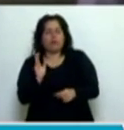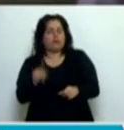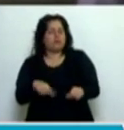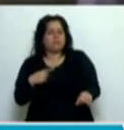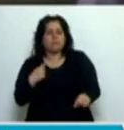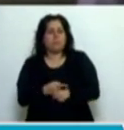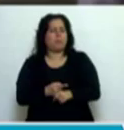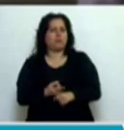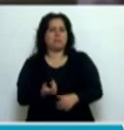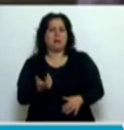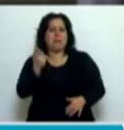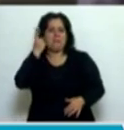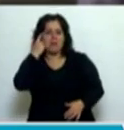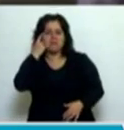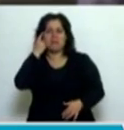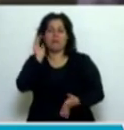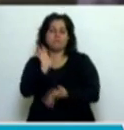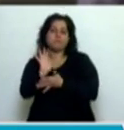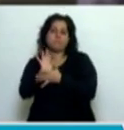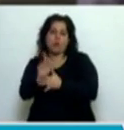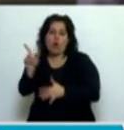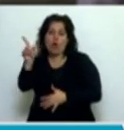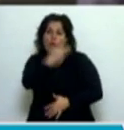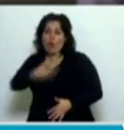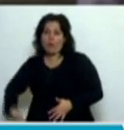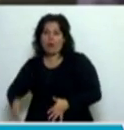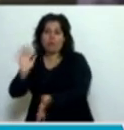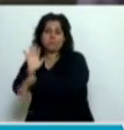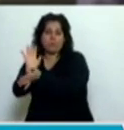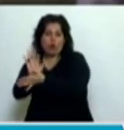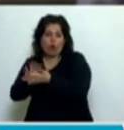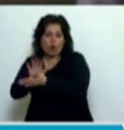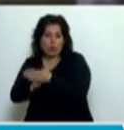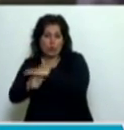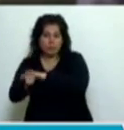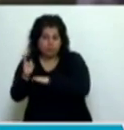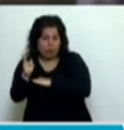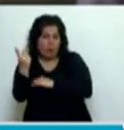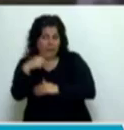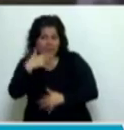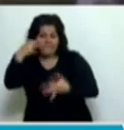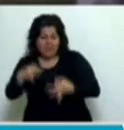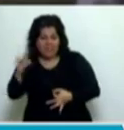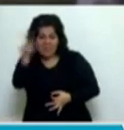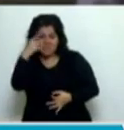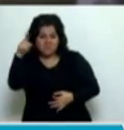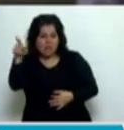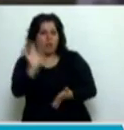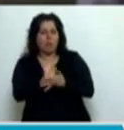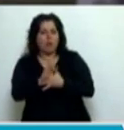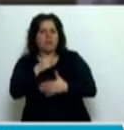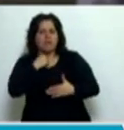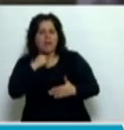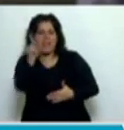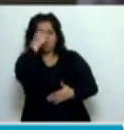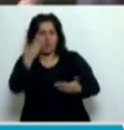gobierno estructuralmente corrupto, como se ha acusado este gobierno, cuando el saldo de su gestión es fortalecer el Estado, es decir, dejar